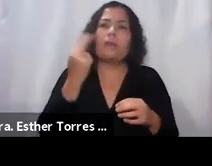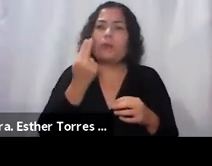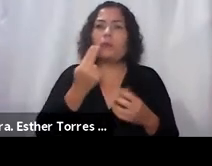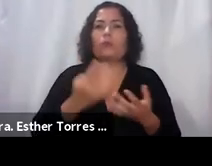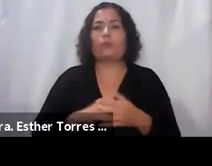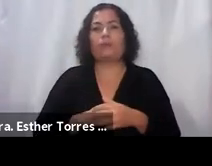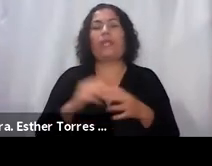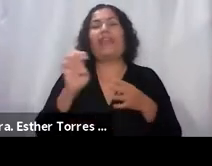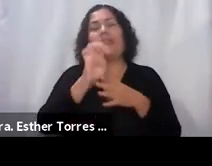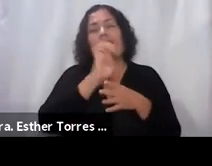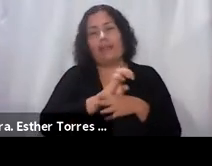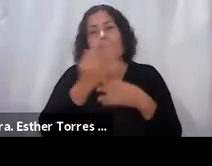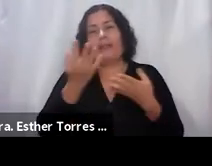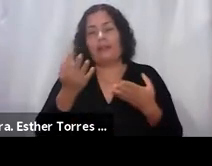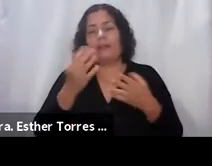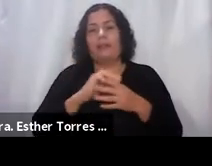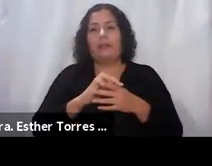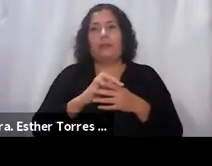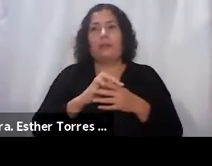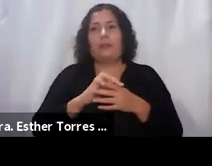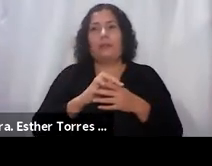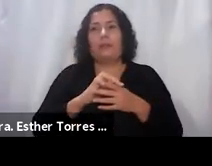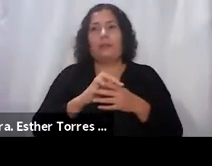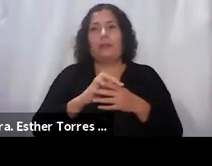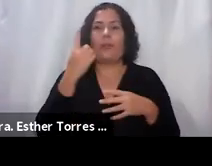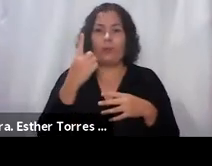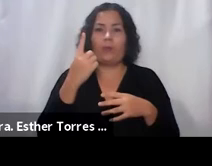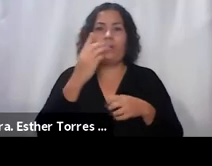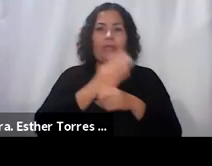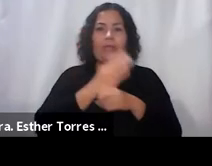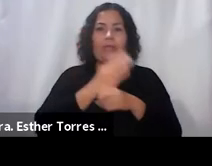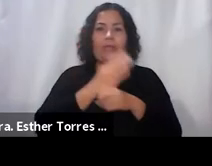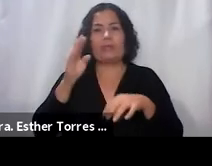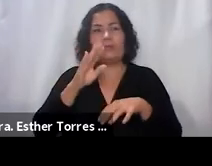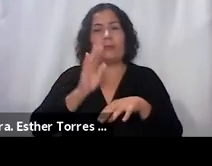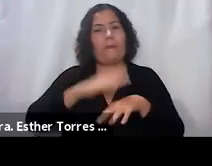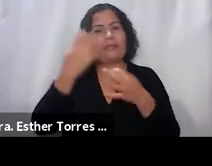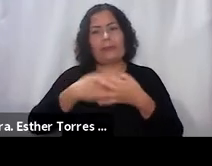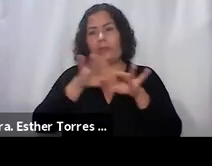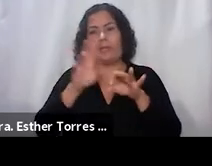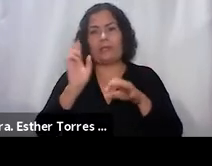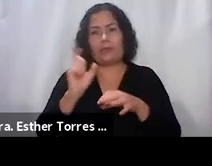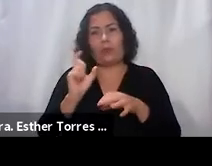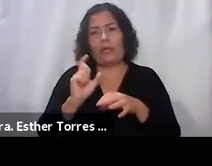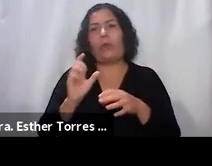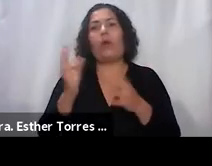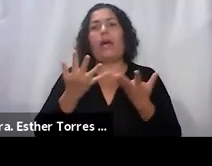uno de las cosas cuando hacemos este tipo de intervenciones en el espacio público es tenemos que informar